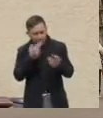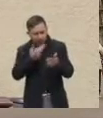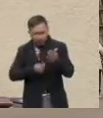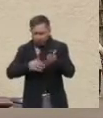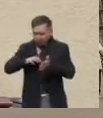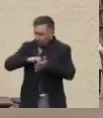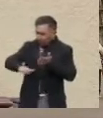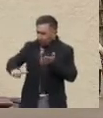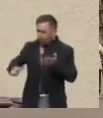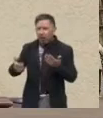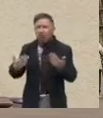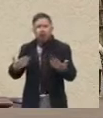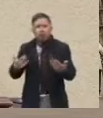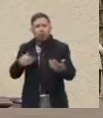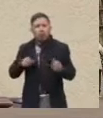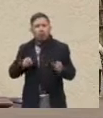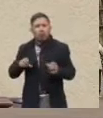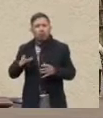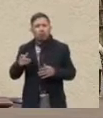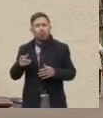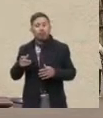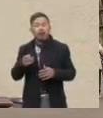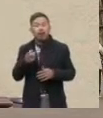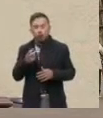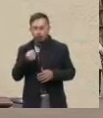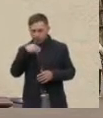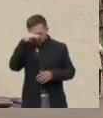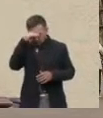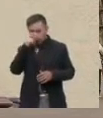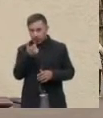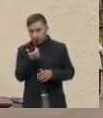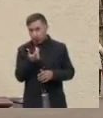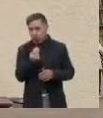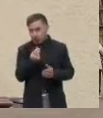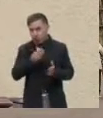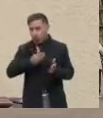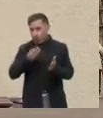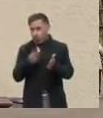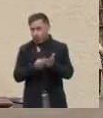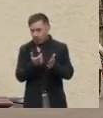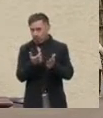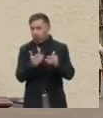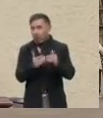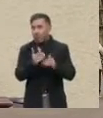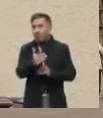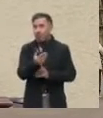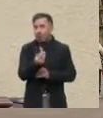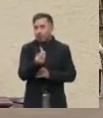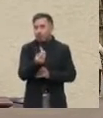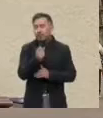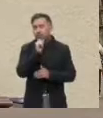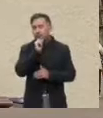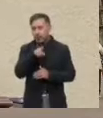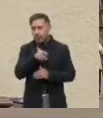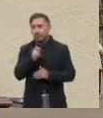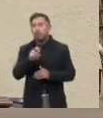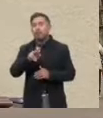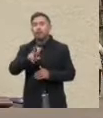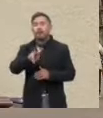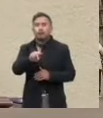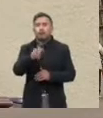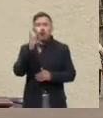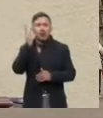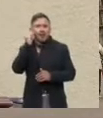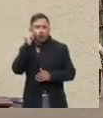absolutamente pertinente, además de esa sanción cuantiosa, que procedamos con la cancelación del acceso a tiempos en